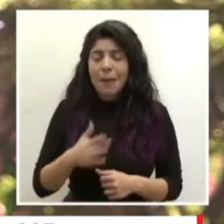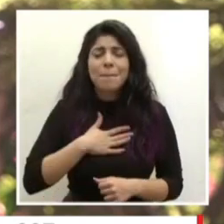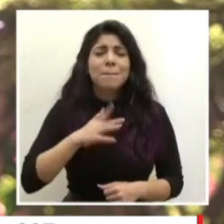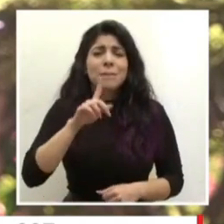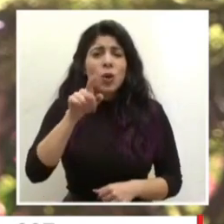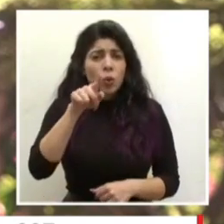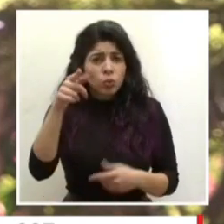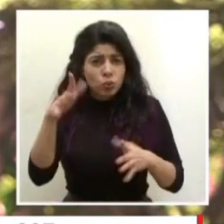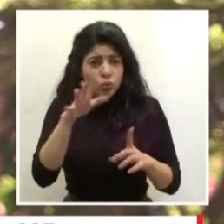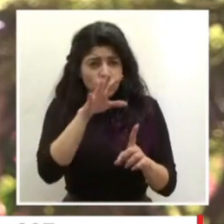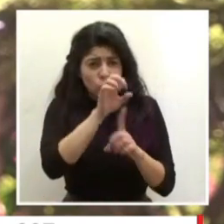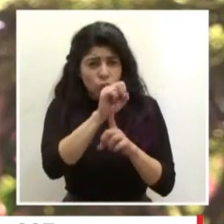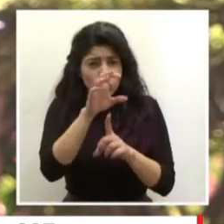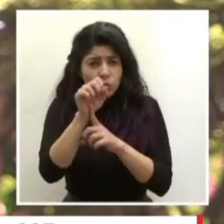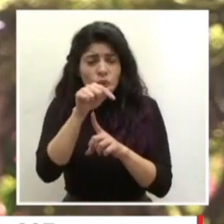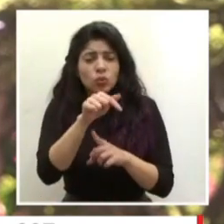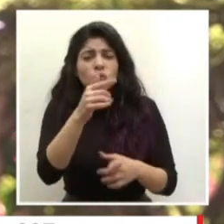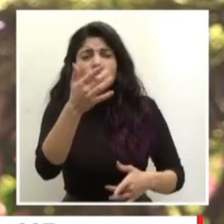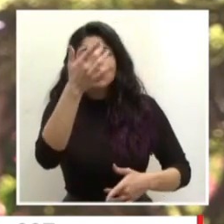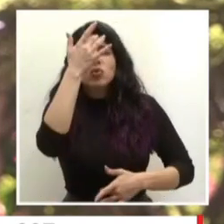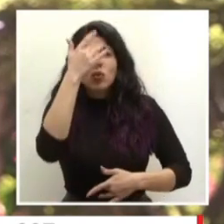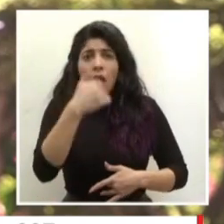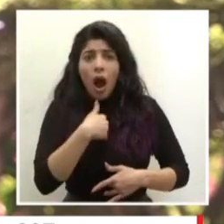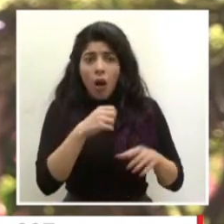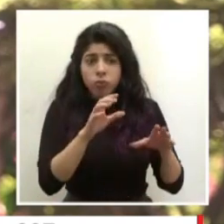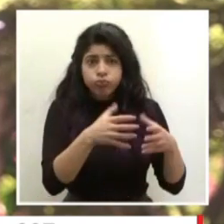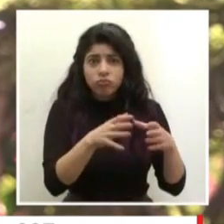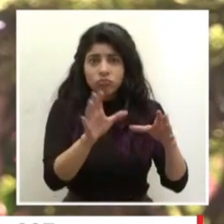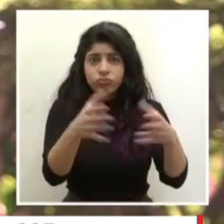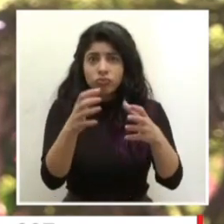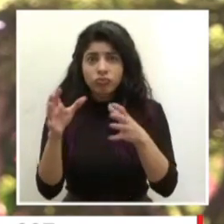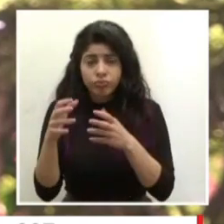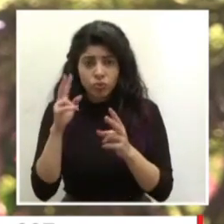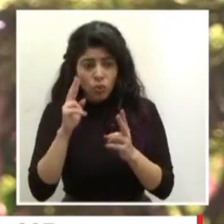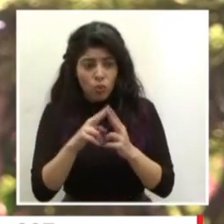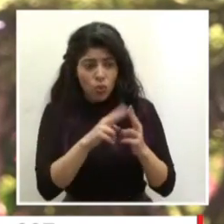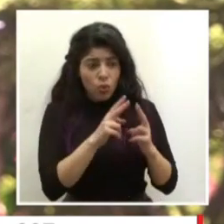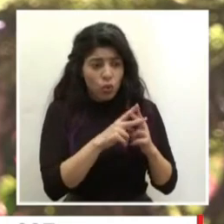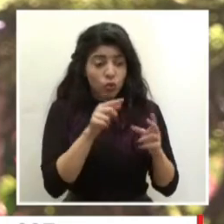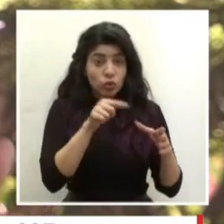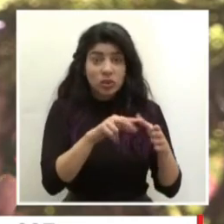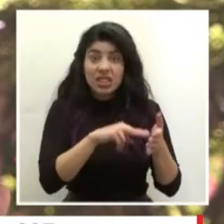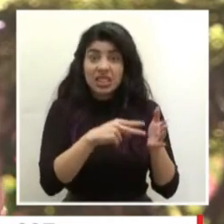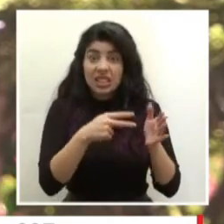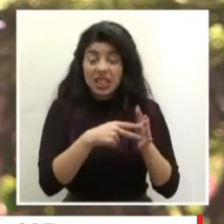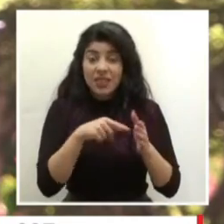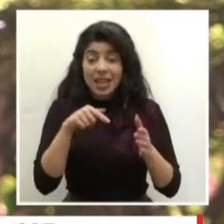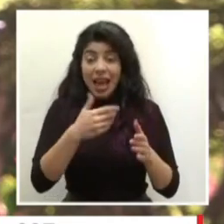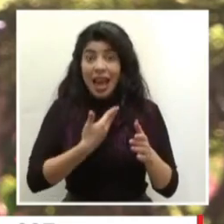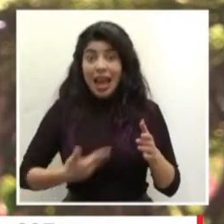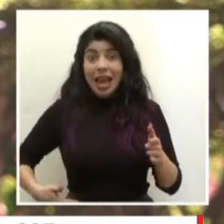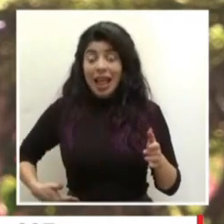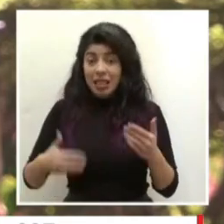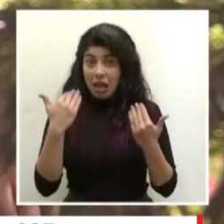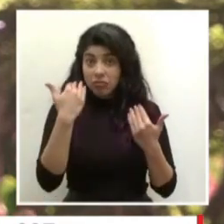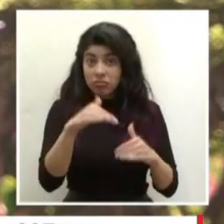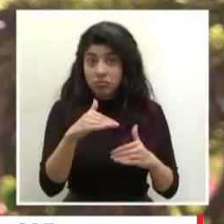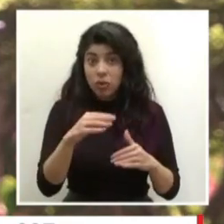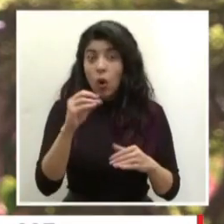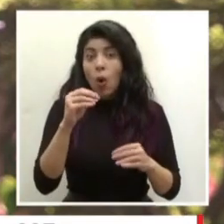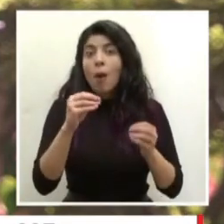tienen identificados los clústeres de infección? Y de acuerdo a esos focos, ¿se mantendrán las medidas en este Cantón Central de Heredia o se